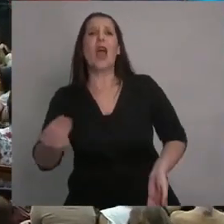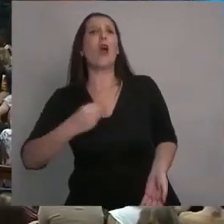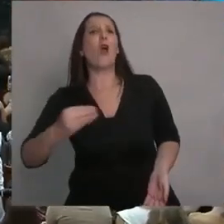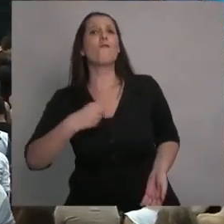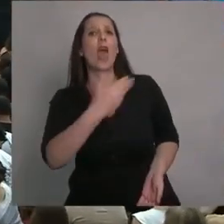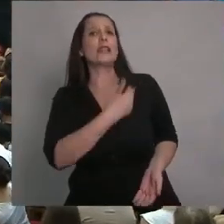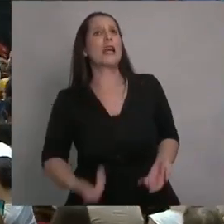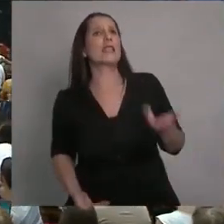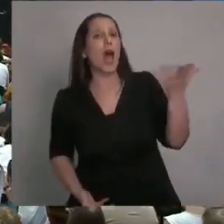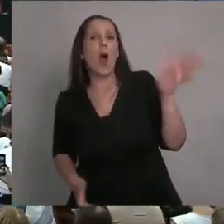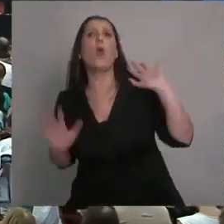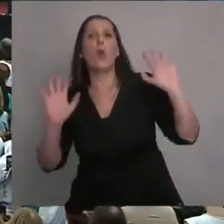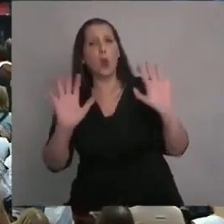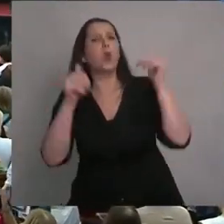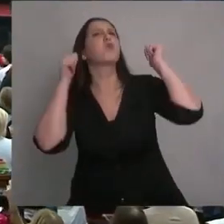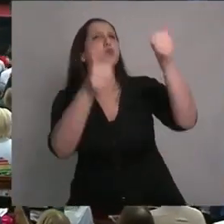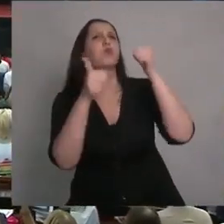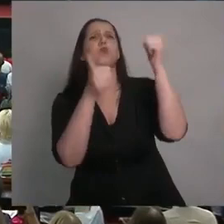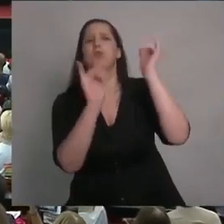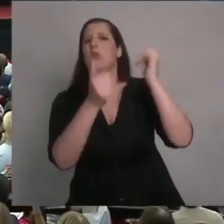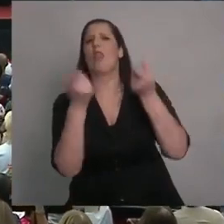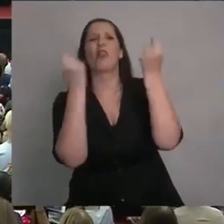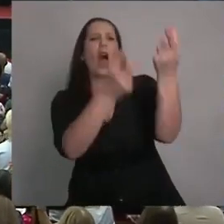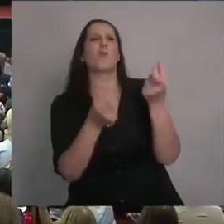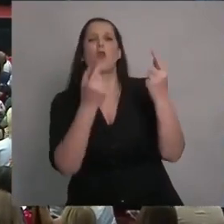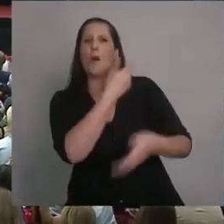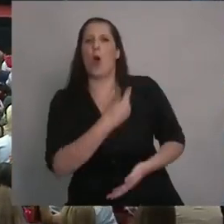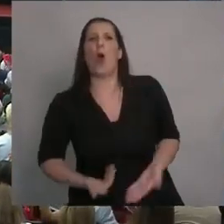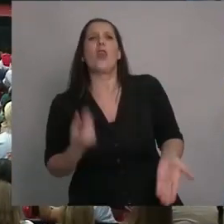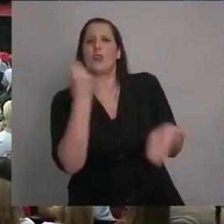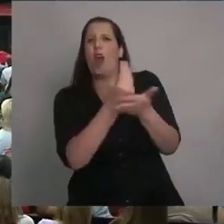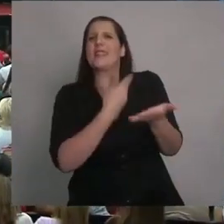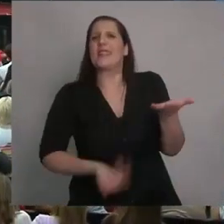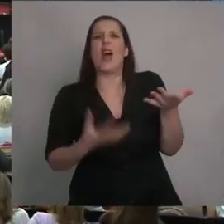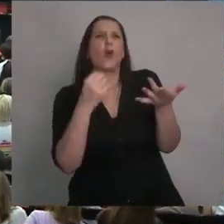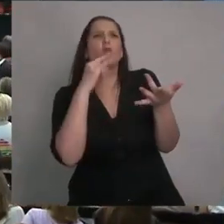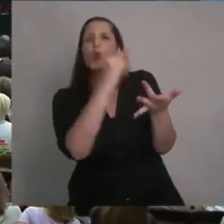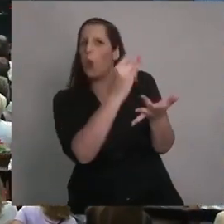puesto todas las fichas de nuestras luchas al campo estatal.